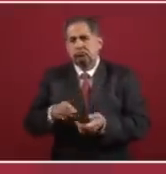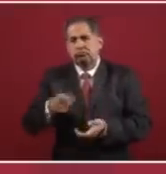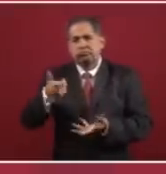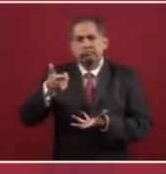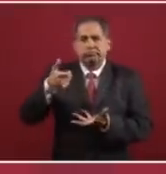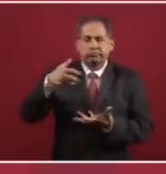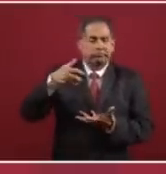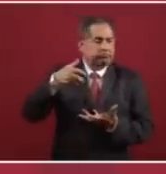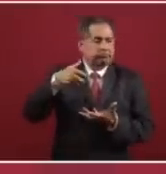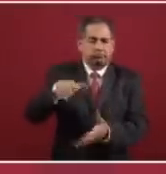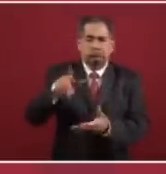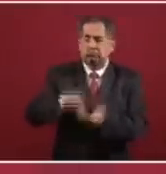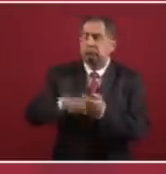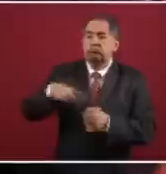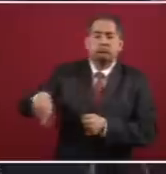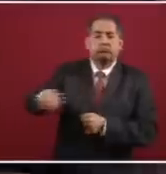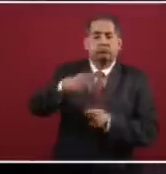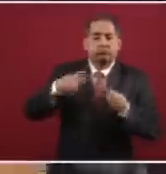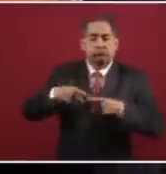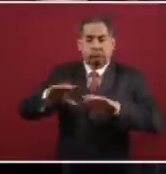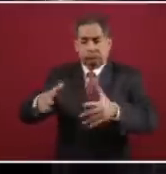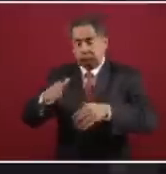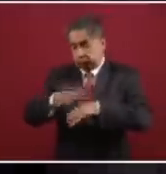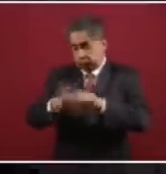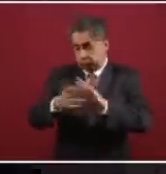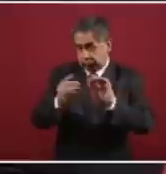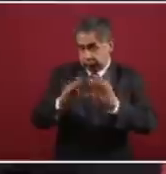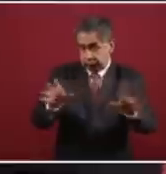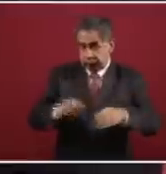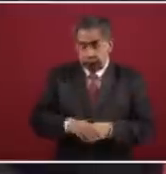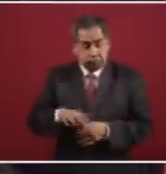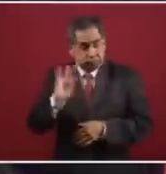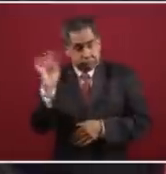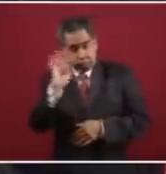pueblo. Gracias, entonces, señor. Para aclarar, y si hay